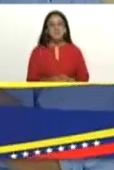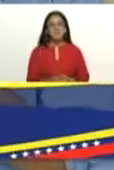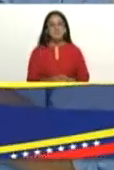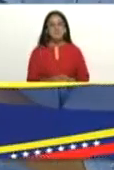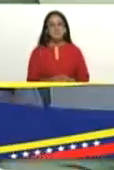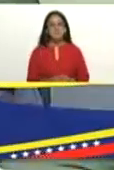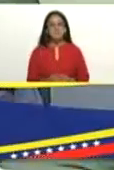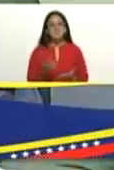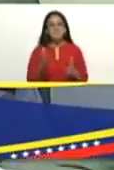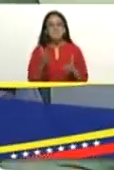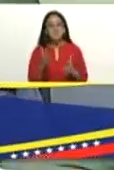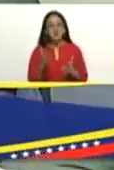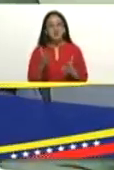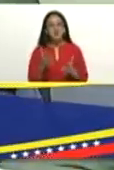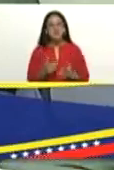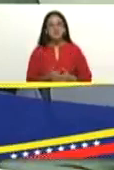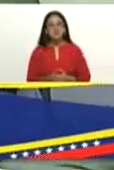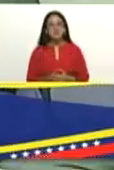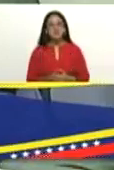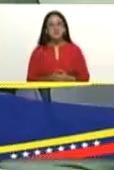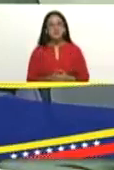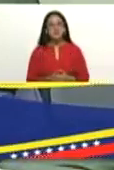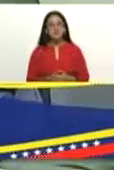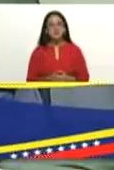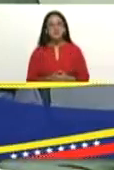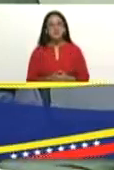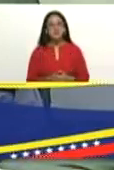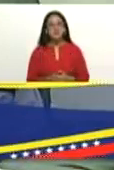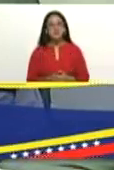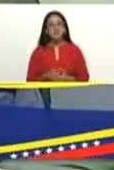Muy parecido, está entrenado, pues. ¿Ah? Bueno,